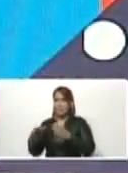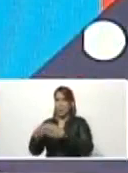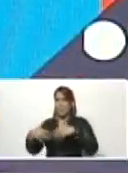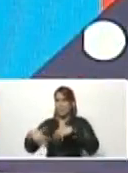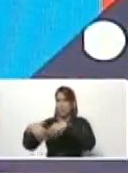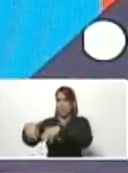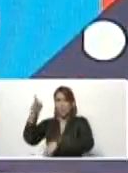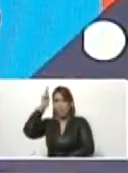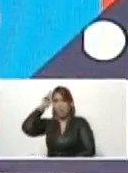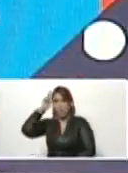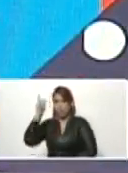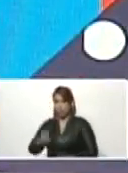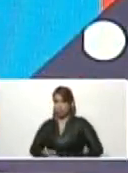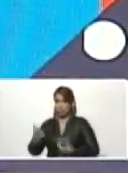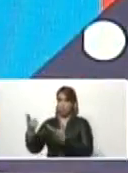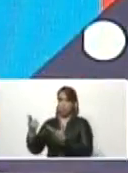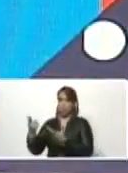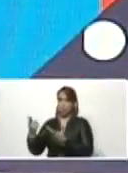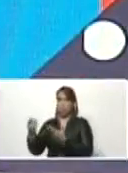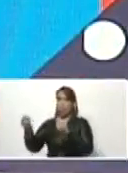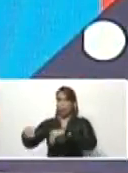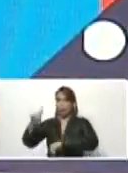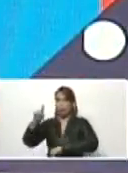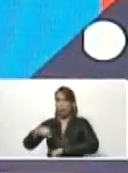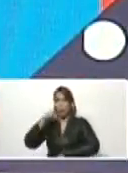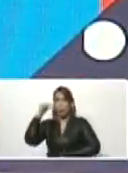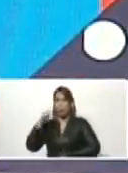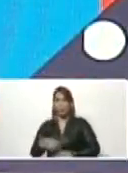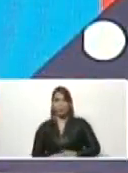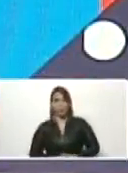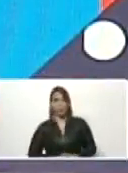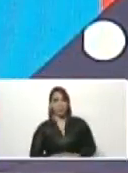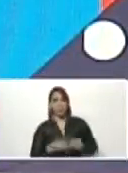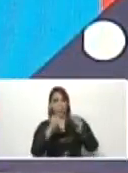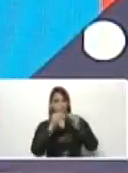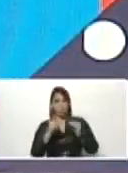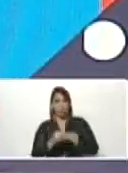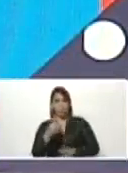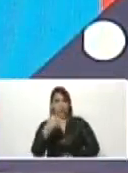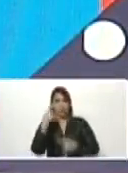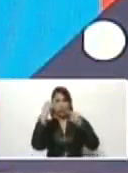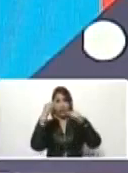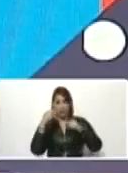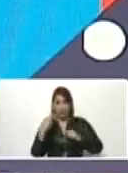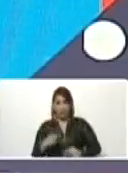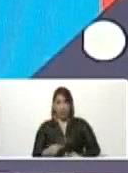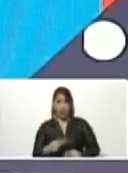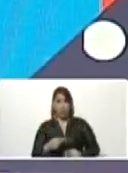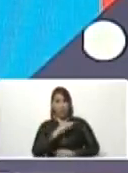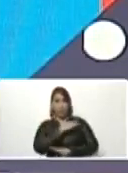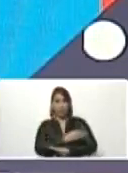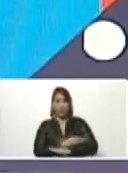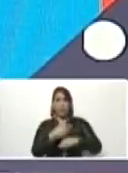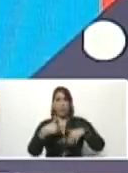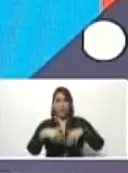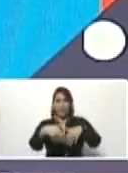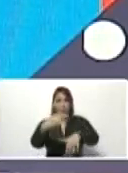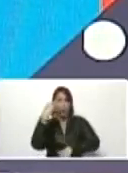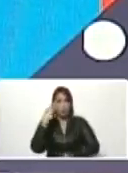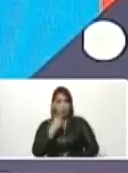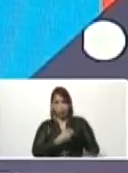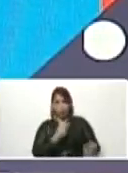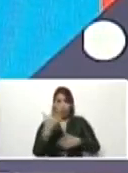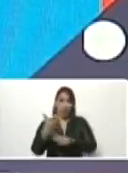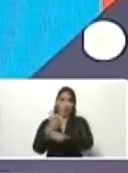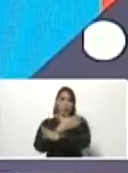San Martín, previos acuerdos con Sucre. Coinciden tres niveles de fuerza. El ejército de Bolívar, que había sido enviado